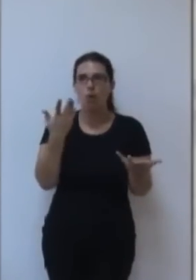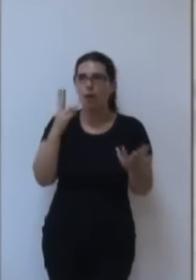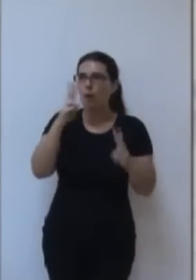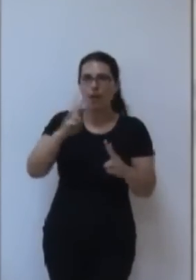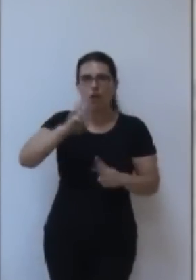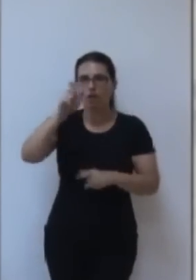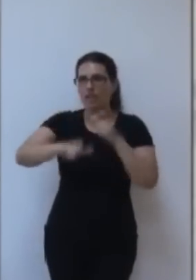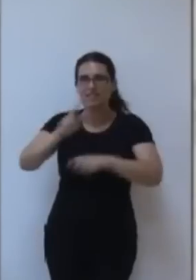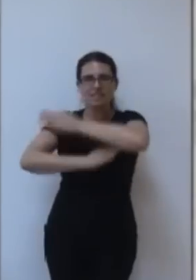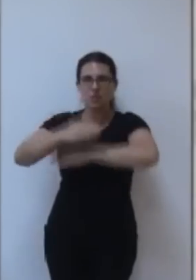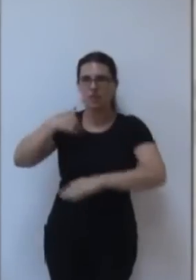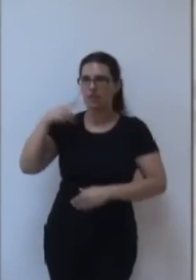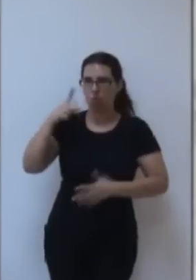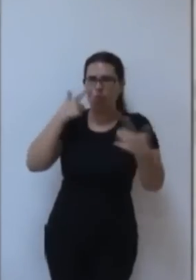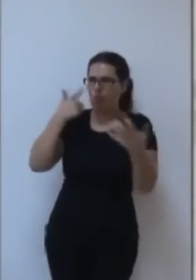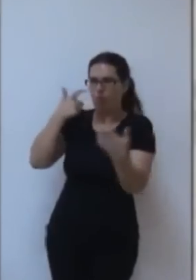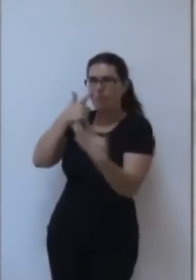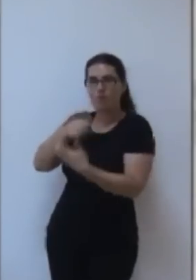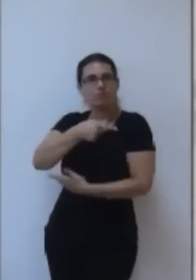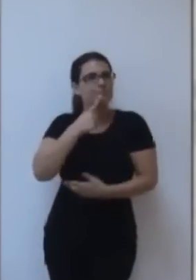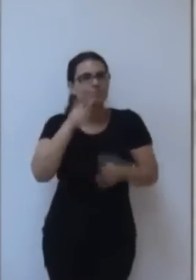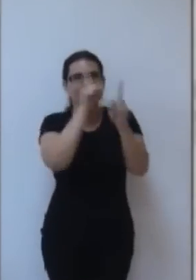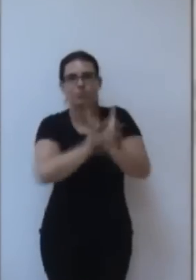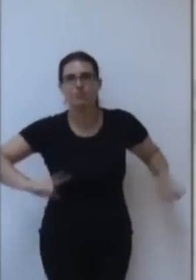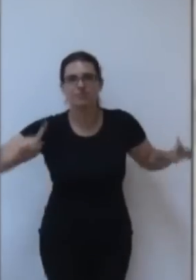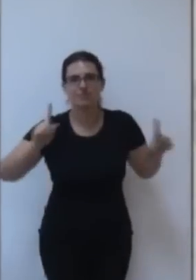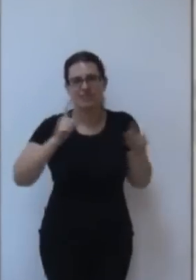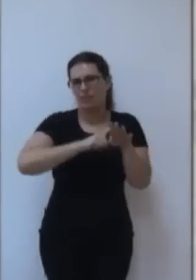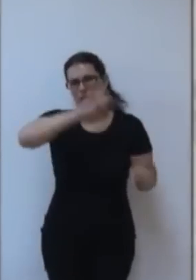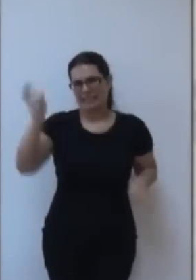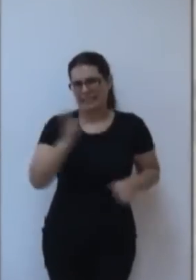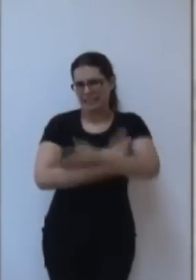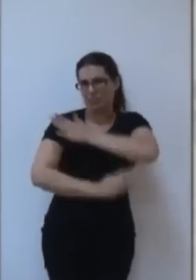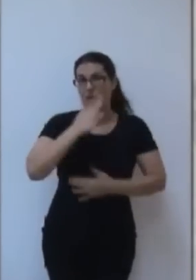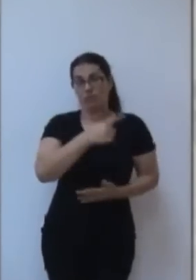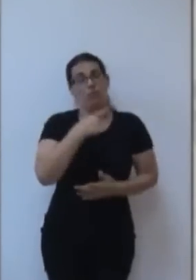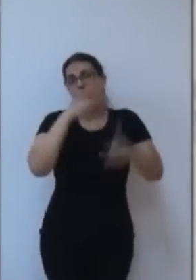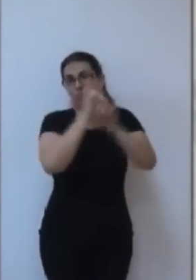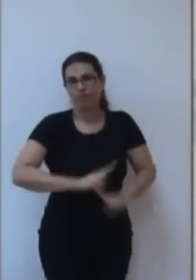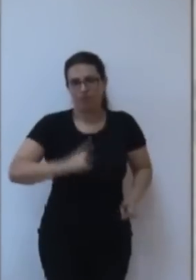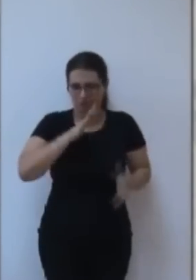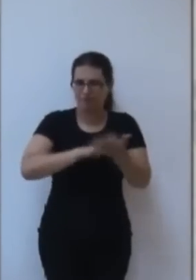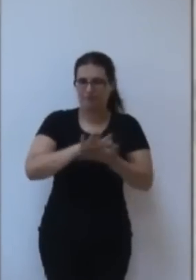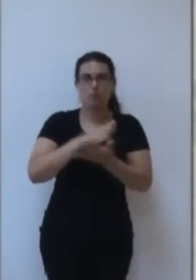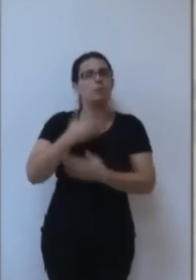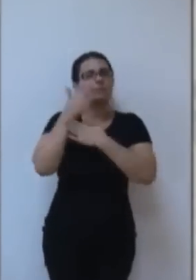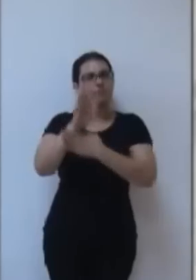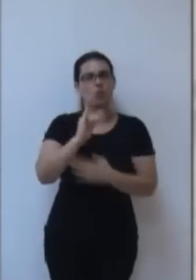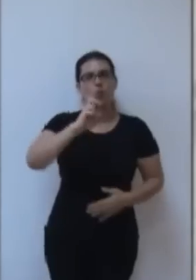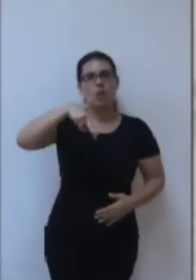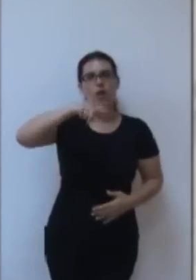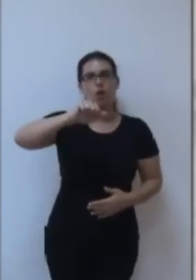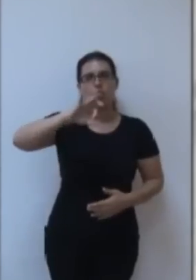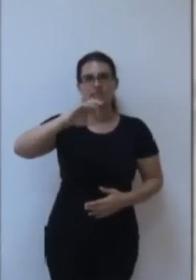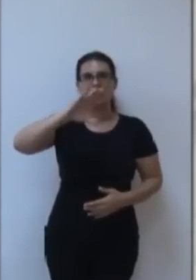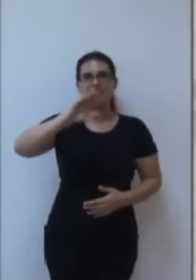y sin embargo ahí están. Las hay de muchos tipos y ahora vamos a hablar mucho de ello. Bueno, quiero presentarme, soy Juan Luis Quincoces,